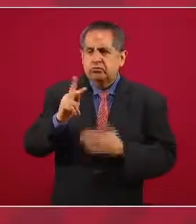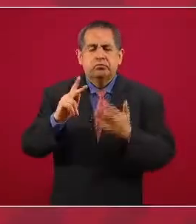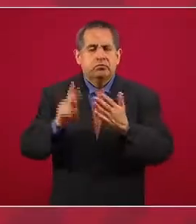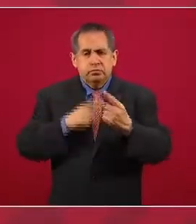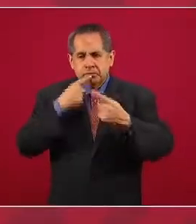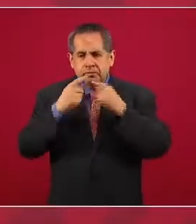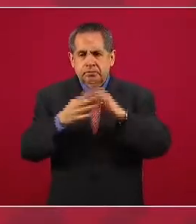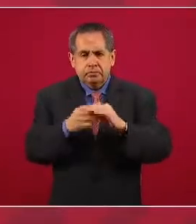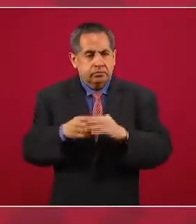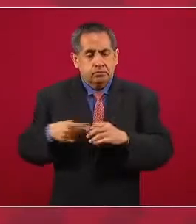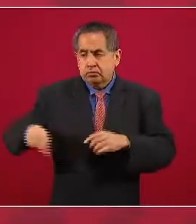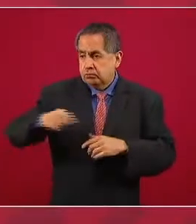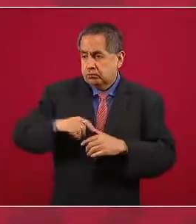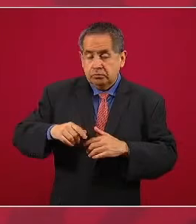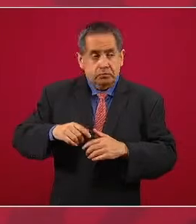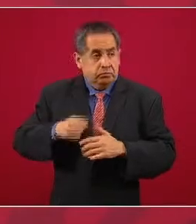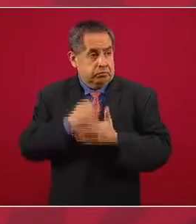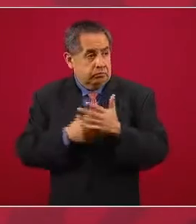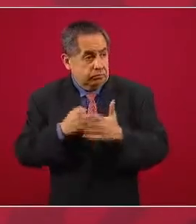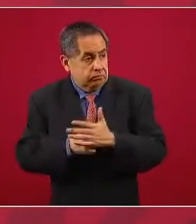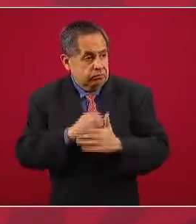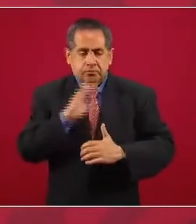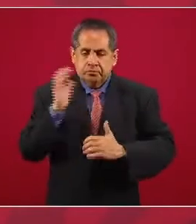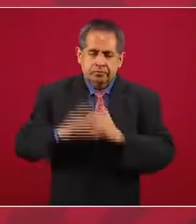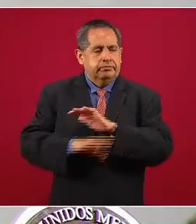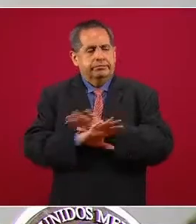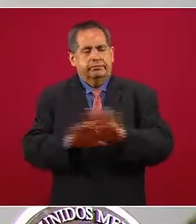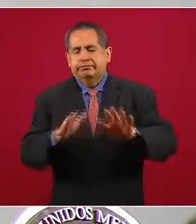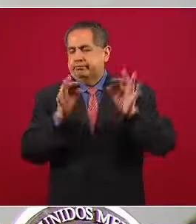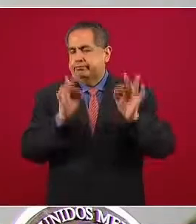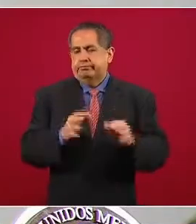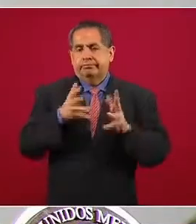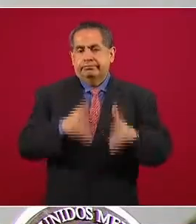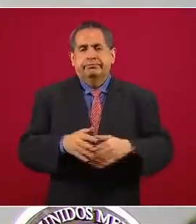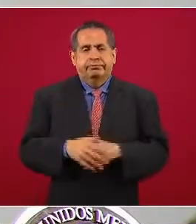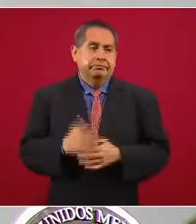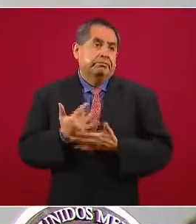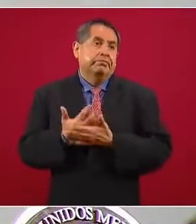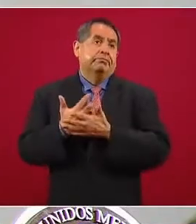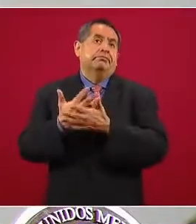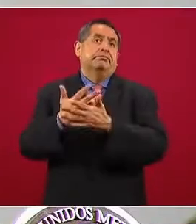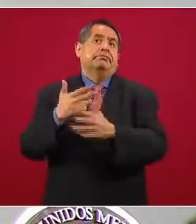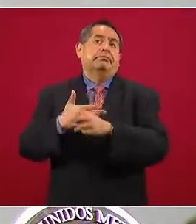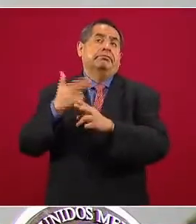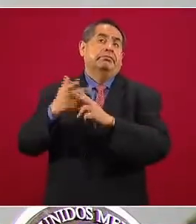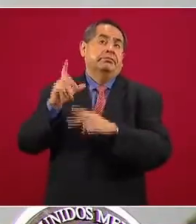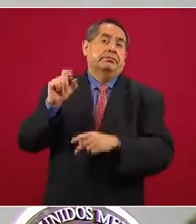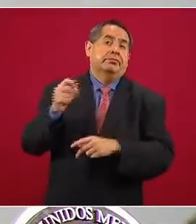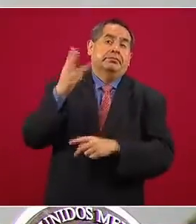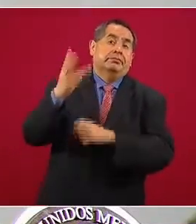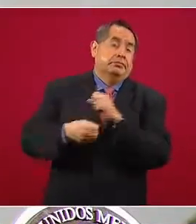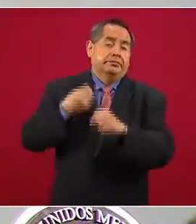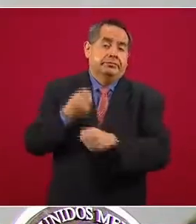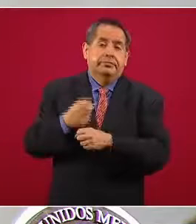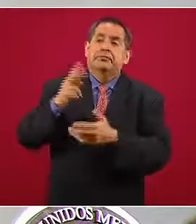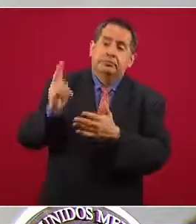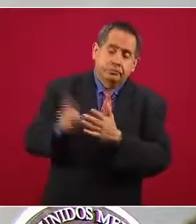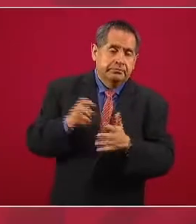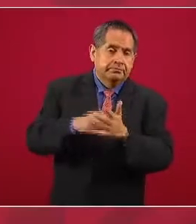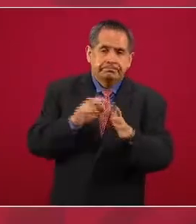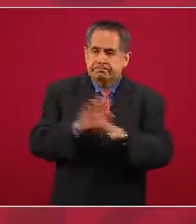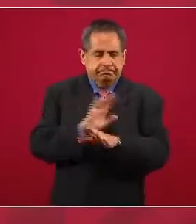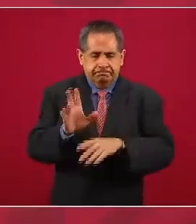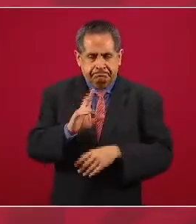que no se acaba la lucha, que no vamos a esperar otros 23 años para que vuelva a haber modificaciones a las